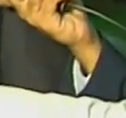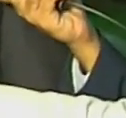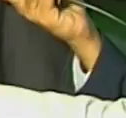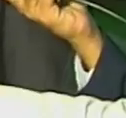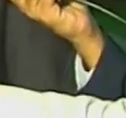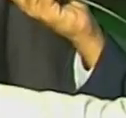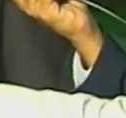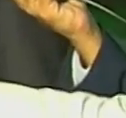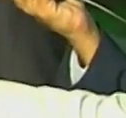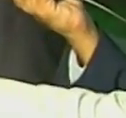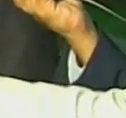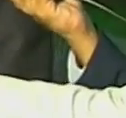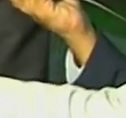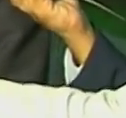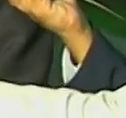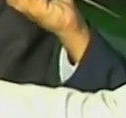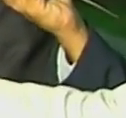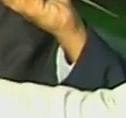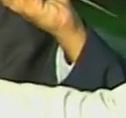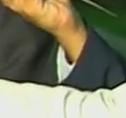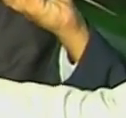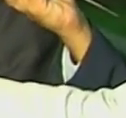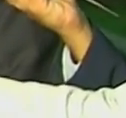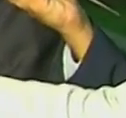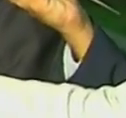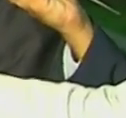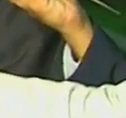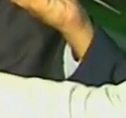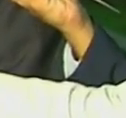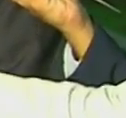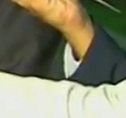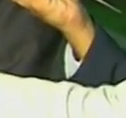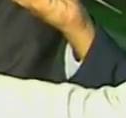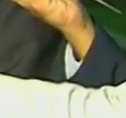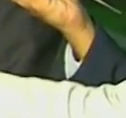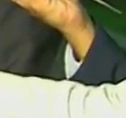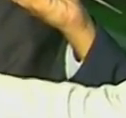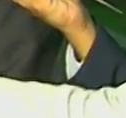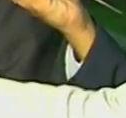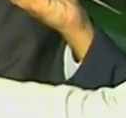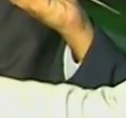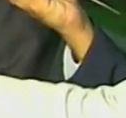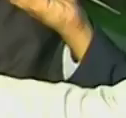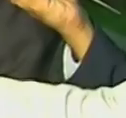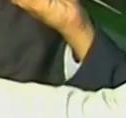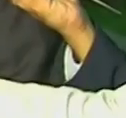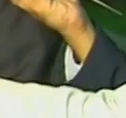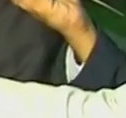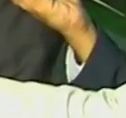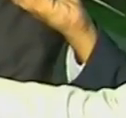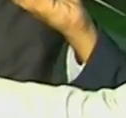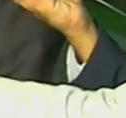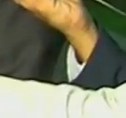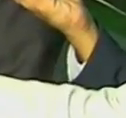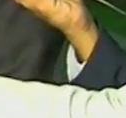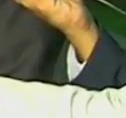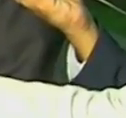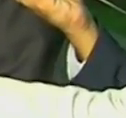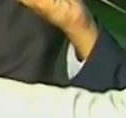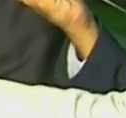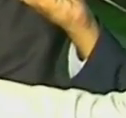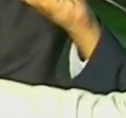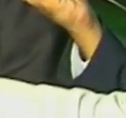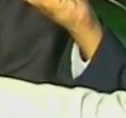Ajá. De Eduardo Piñate, quien es presidente de la Comisión de Finanzas, para que nos comente un poco acerca de lo que se discutió el día de hoy. Mira,